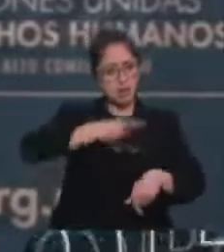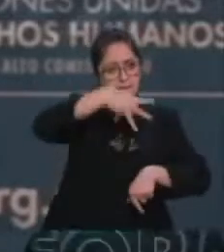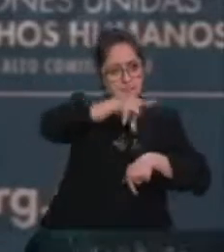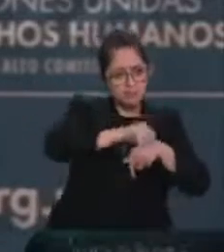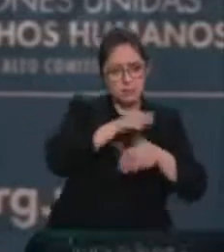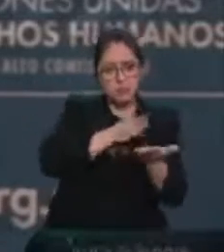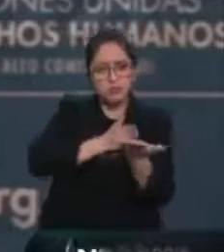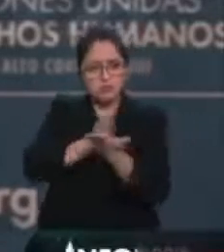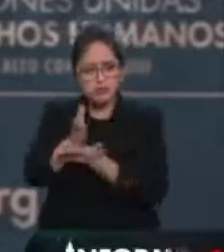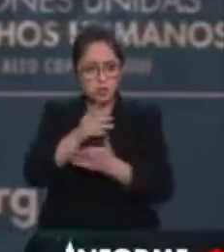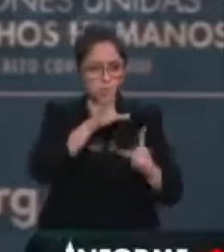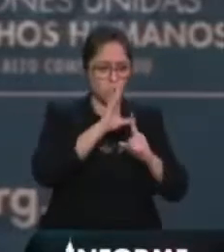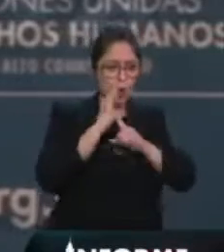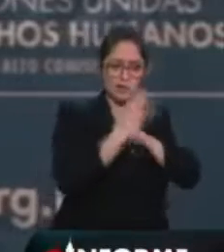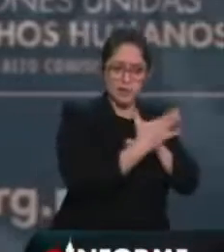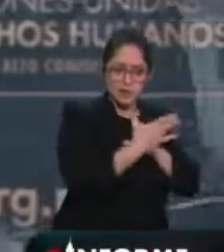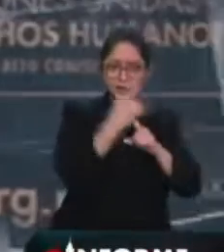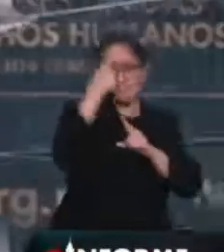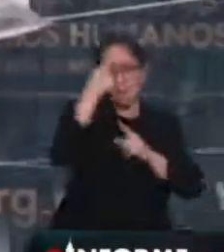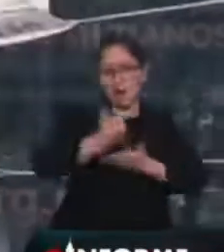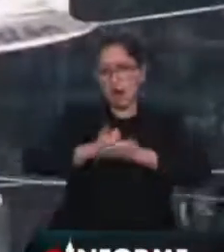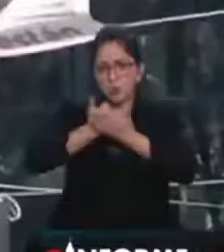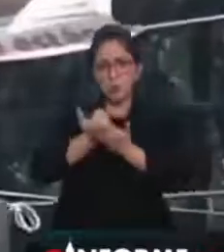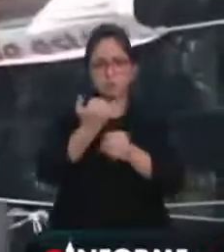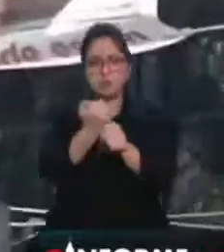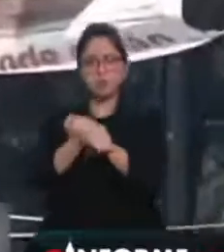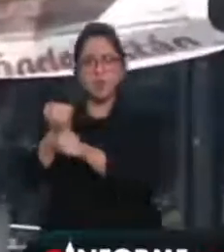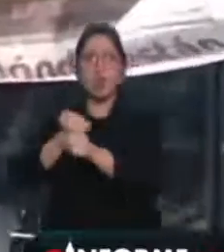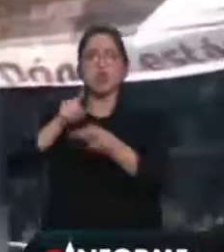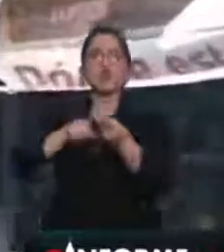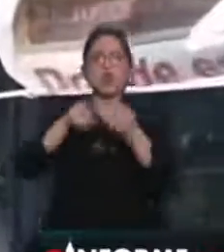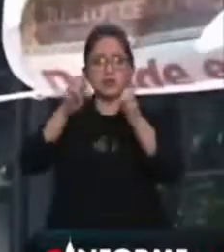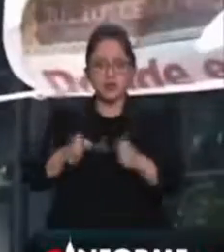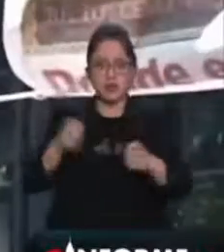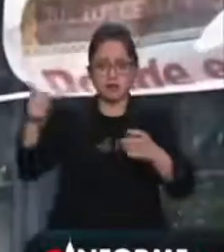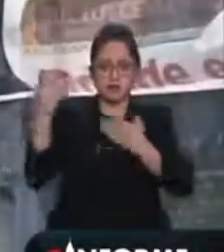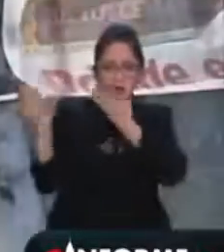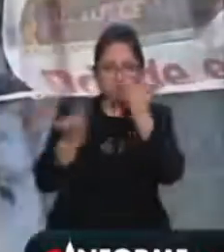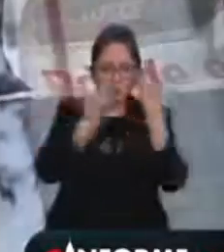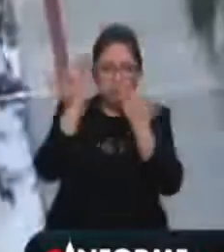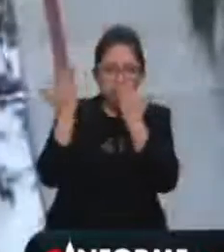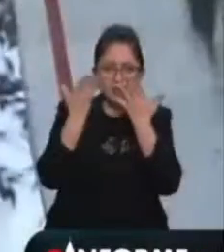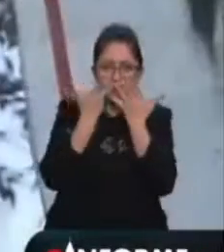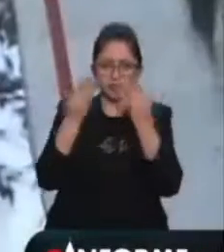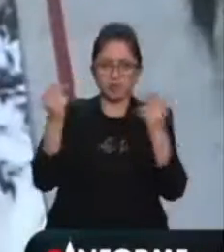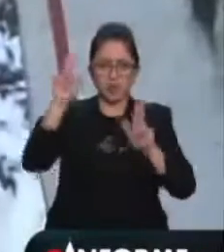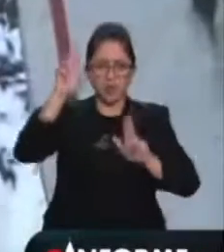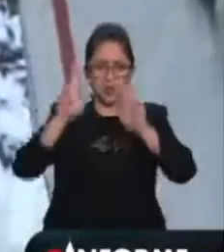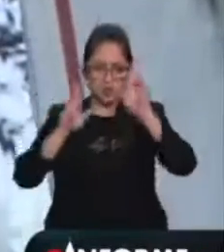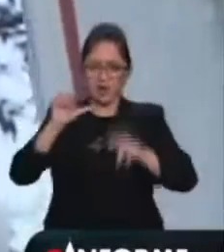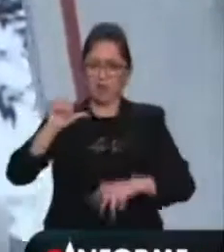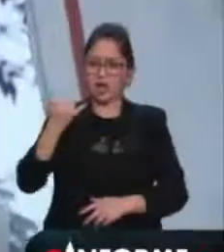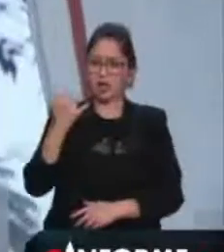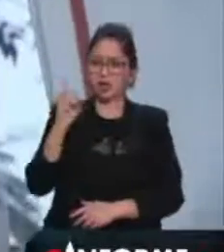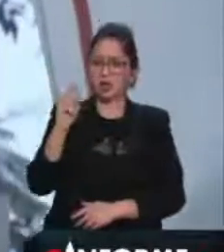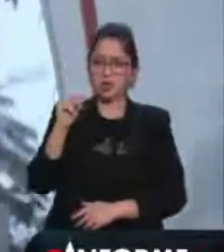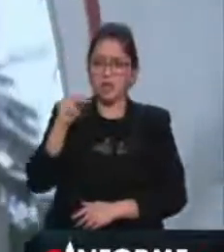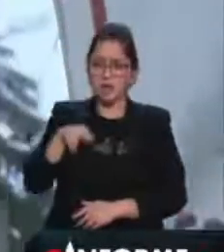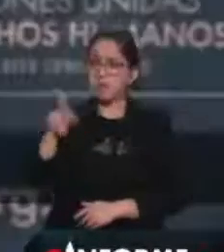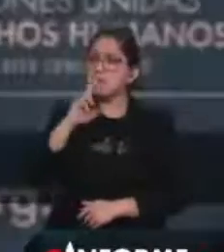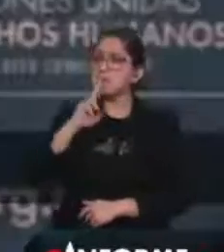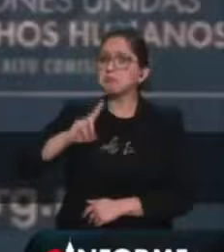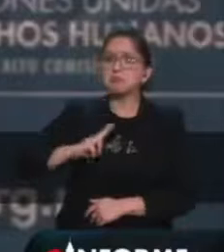y colaborar en el caso de los 43 estudiantes desaparecidos de Ayotzinapa. La respuesta nunca